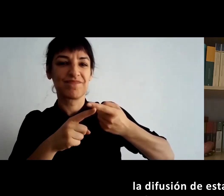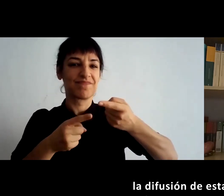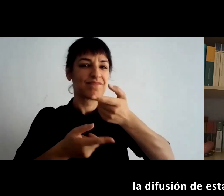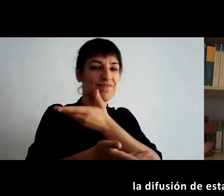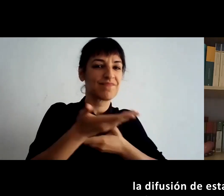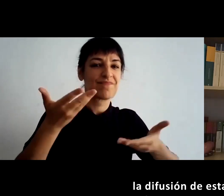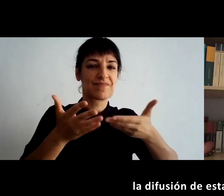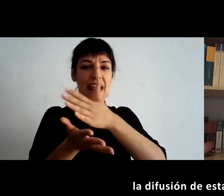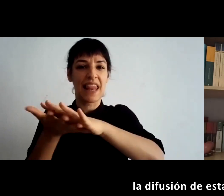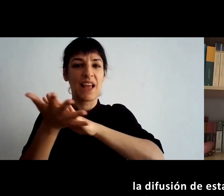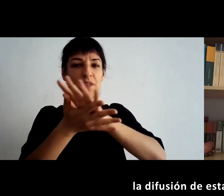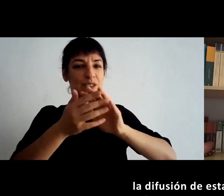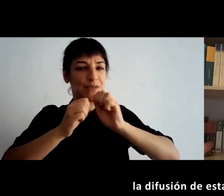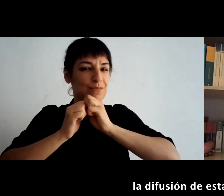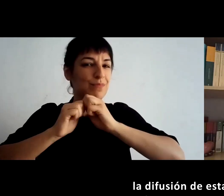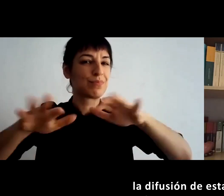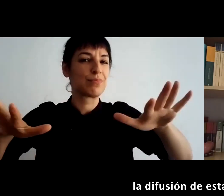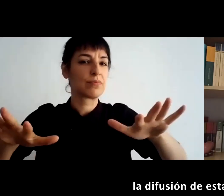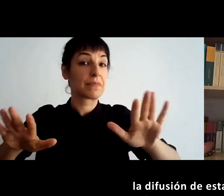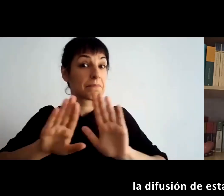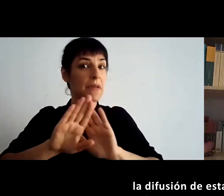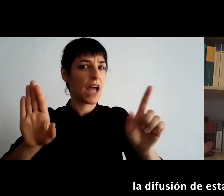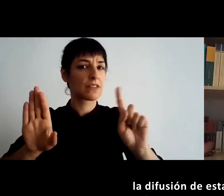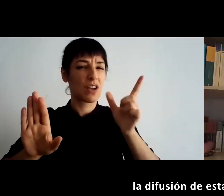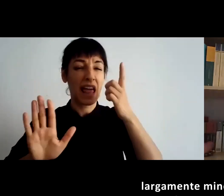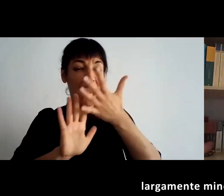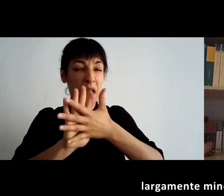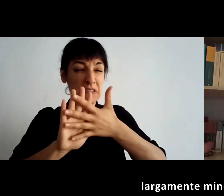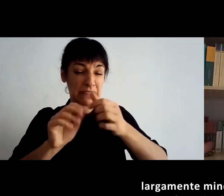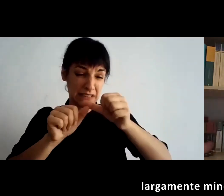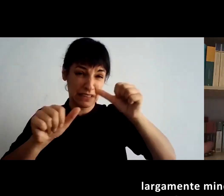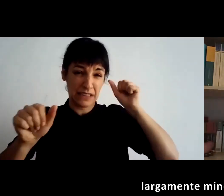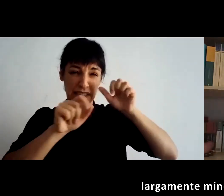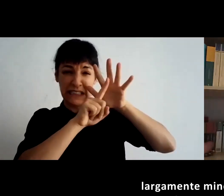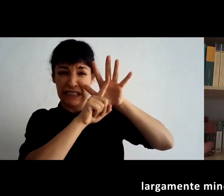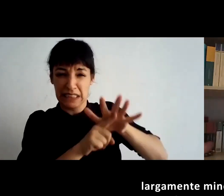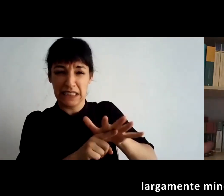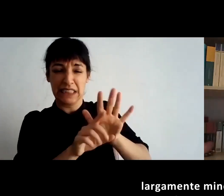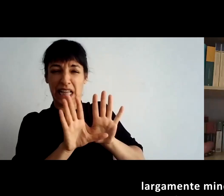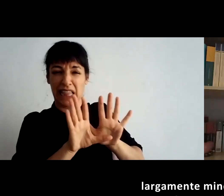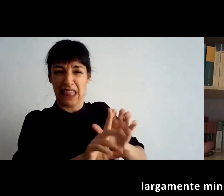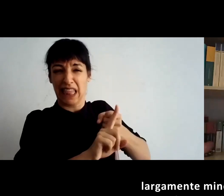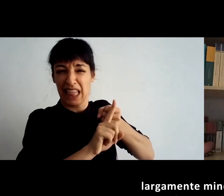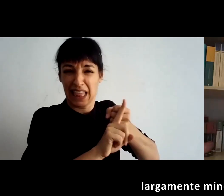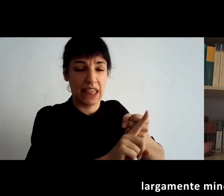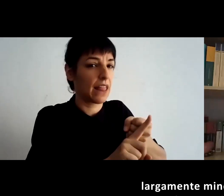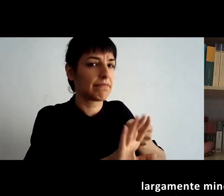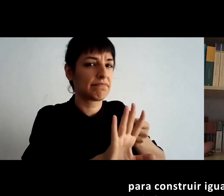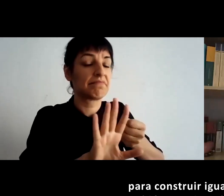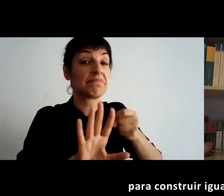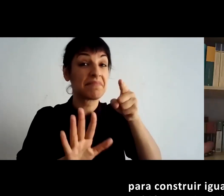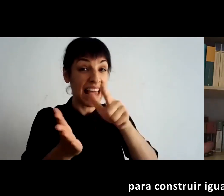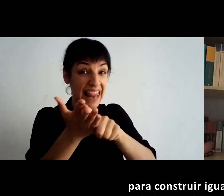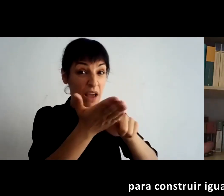de estas lenguas largamente oprimidas, largamente minorizadas y que son la mejor herramienta para construir